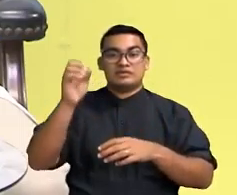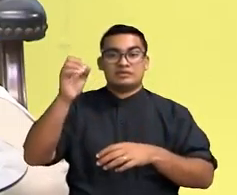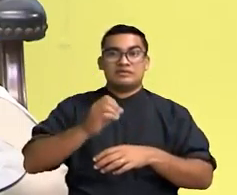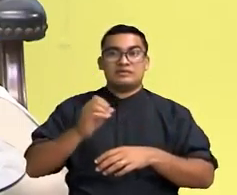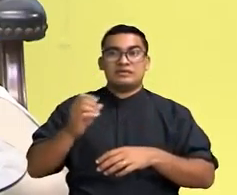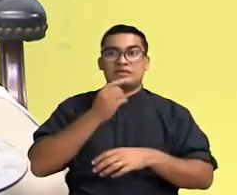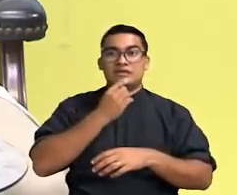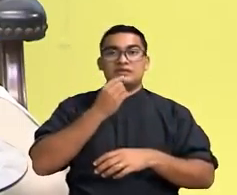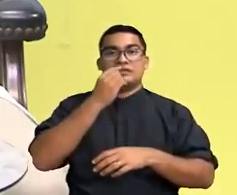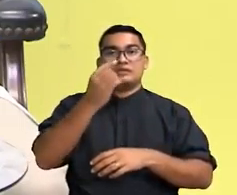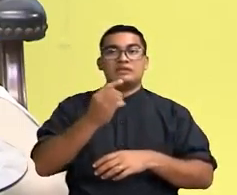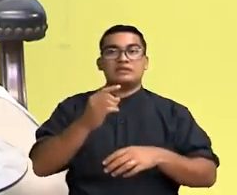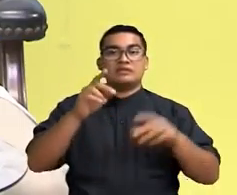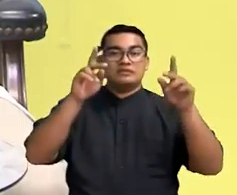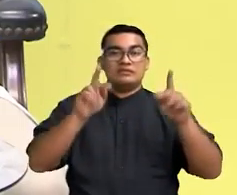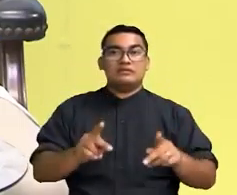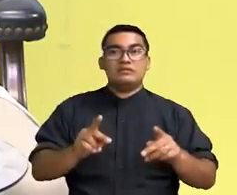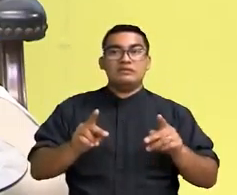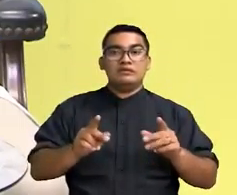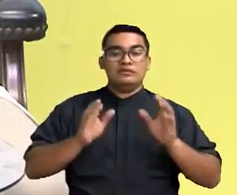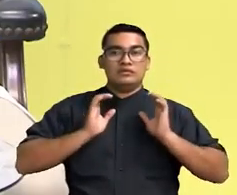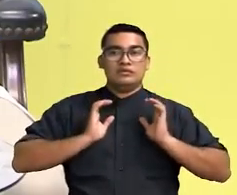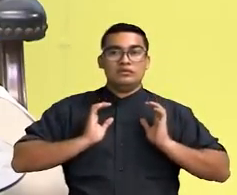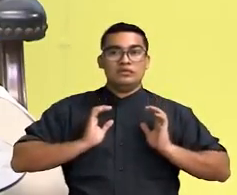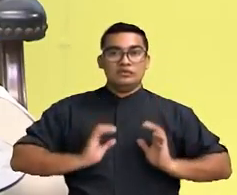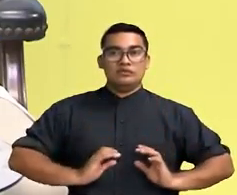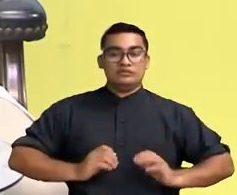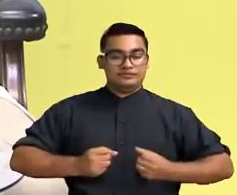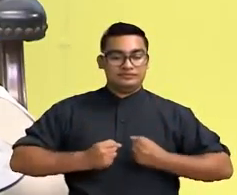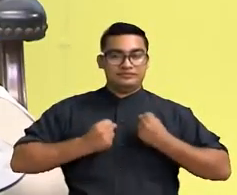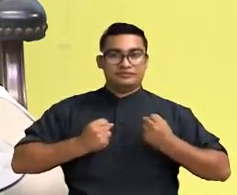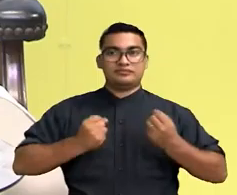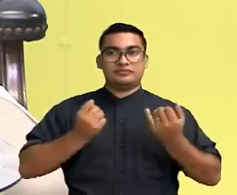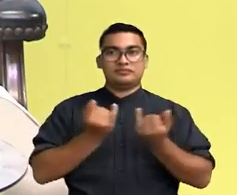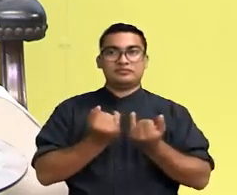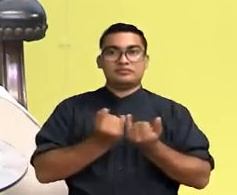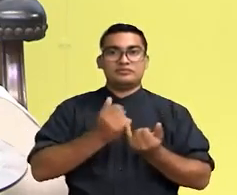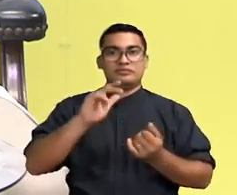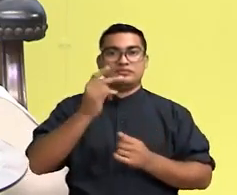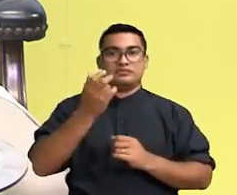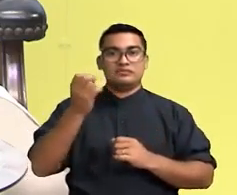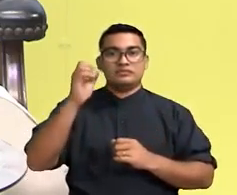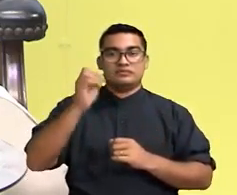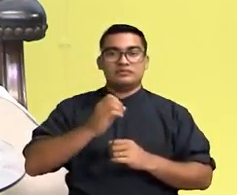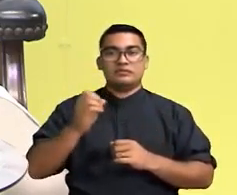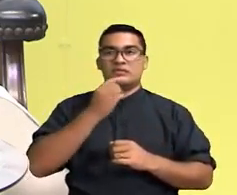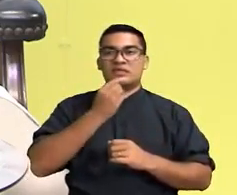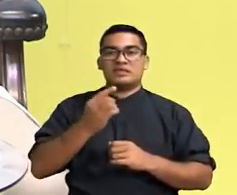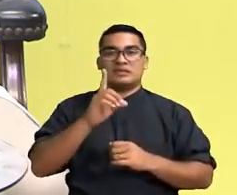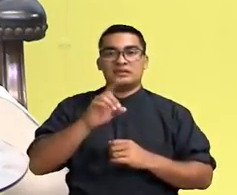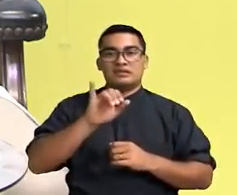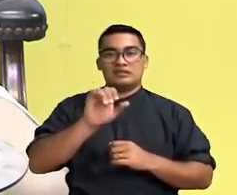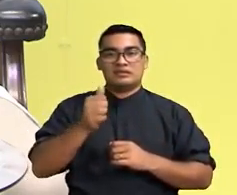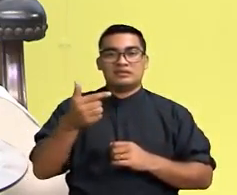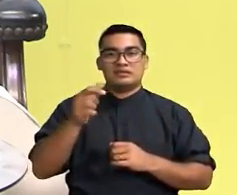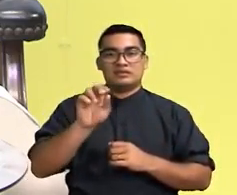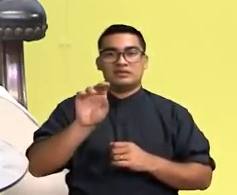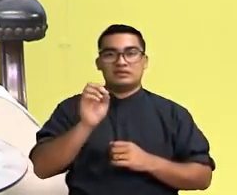clínica. Un buen examen físico nos va a arrojar hasta un 80% del diagnóstico.